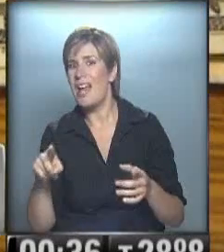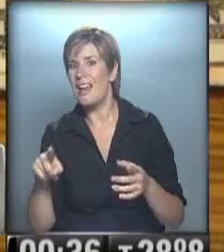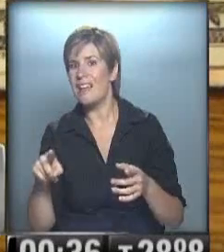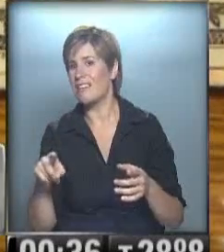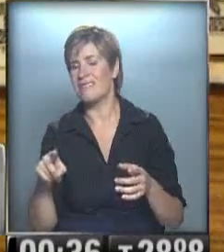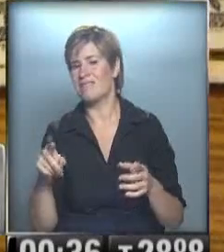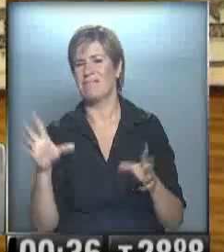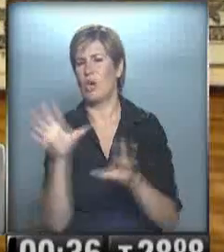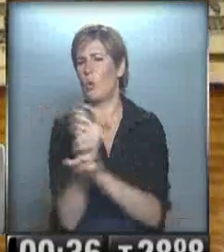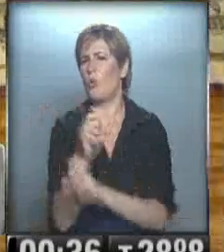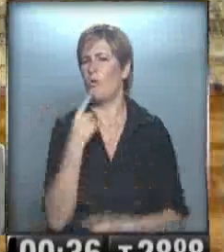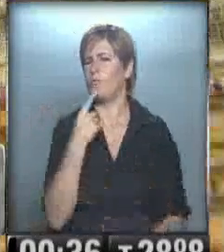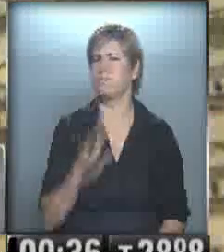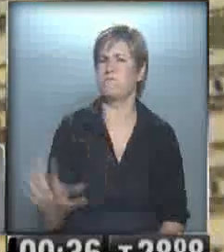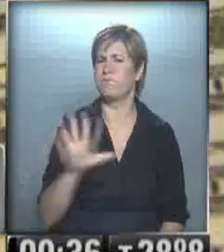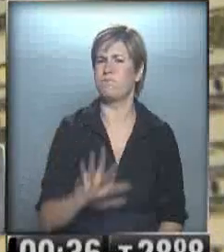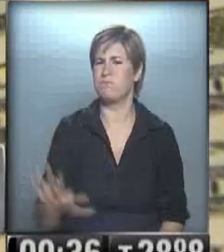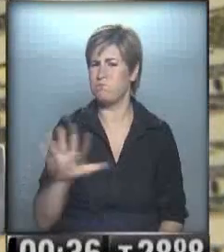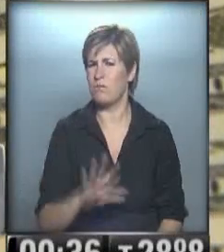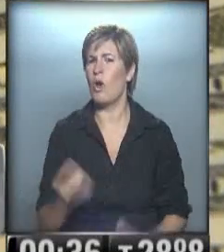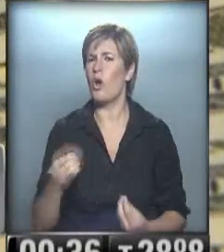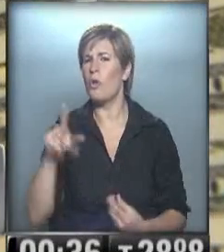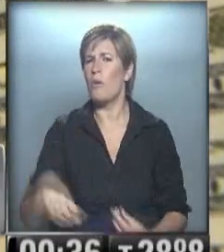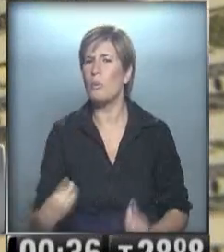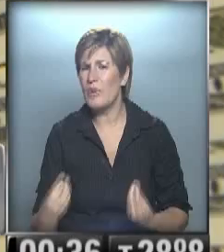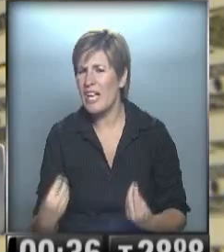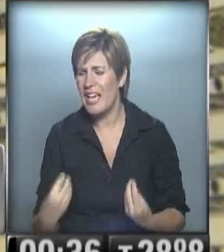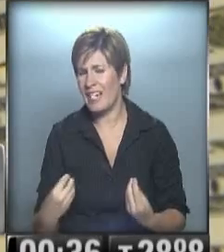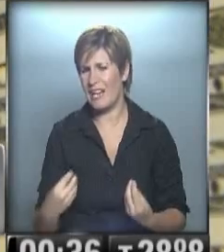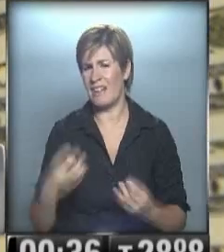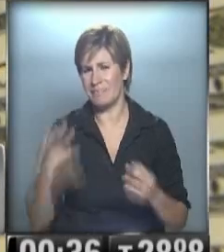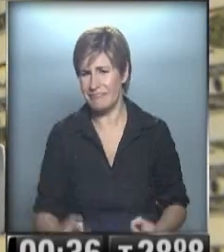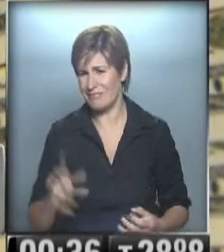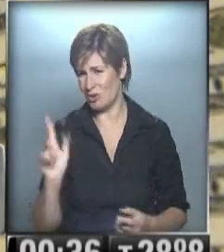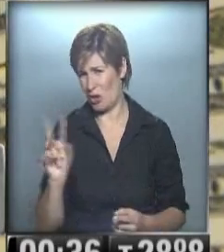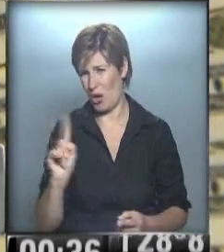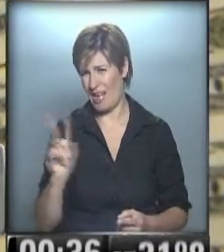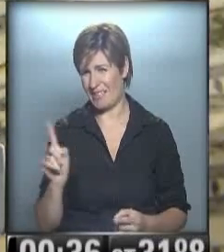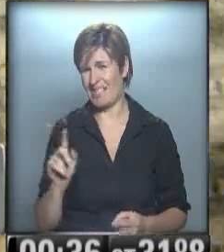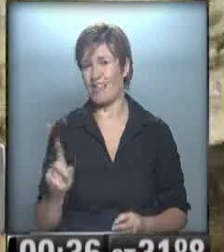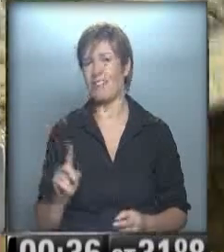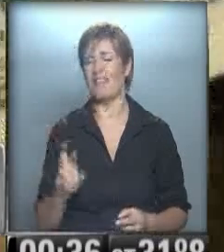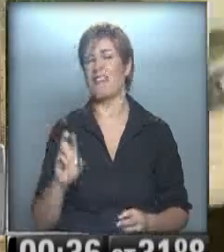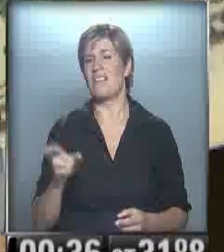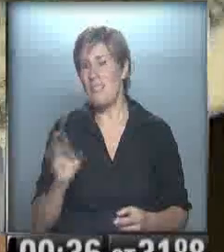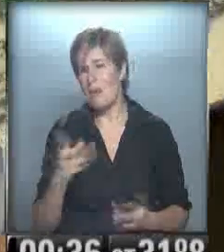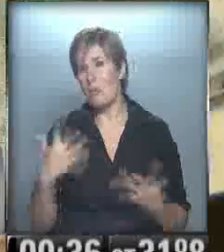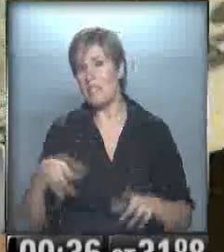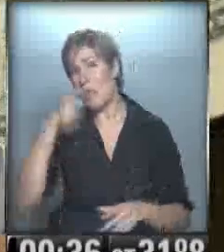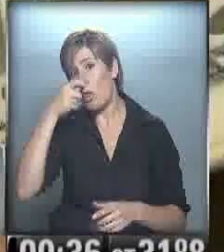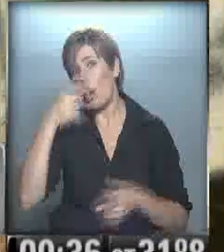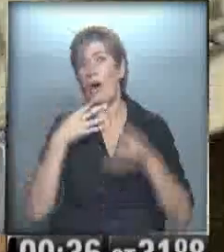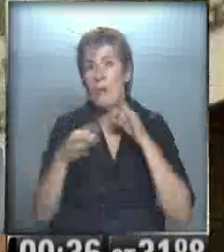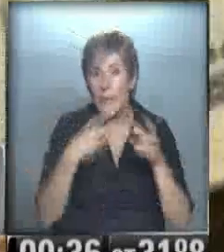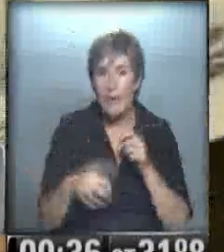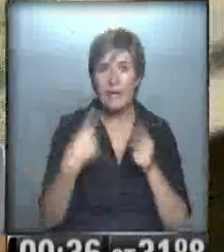existen serias sospechas que existen transacciones de carácter ilegal provenientes de lavado de dinero, provenientes de narcotráfico.